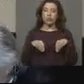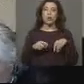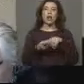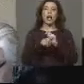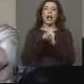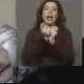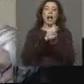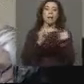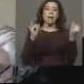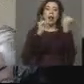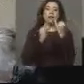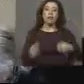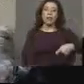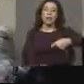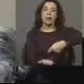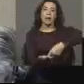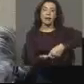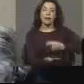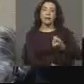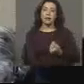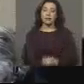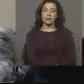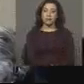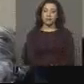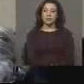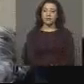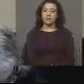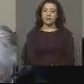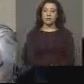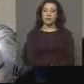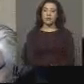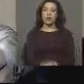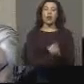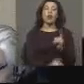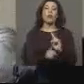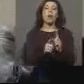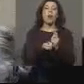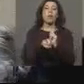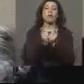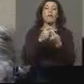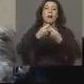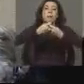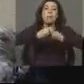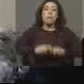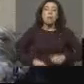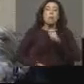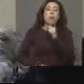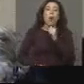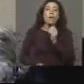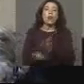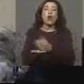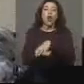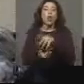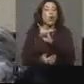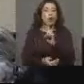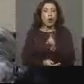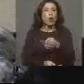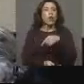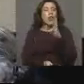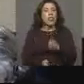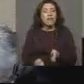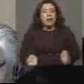el financiamiento. Y que el financiamiento no sea empobrecer a los colegios, sino todo lo contrario, en